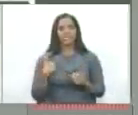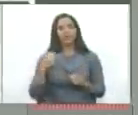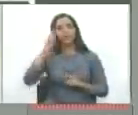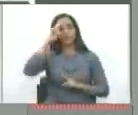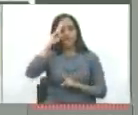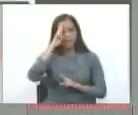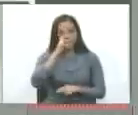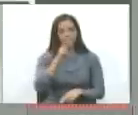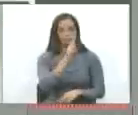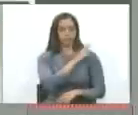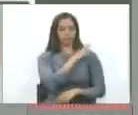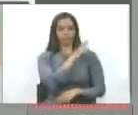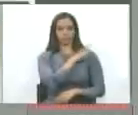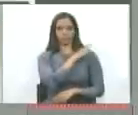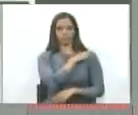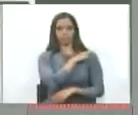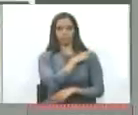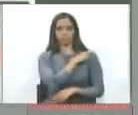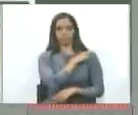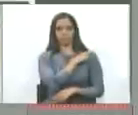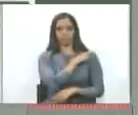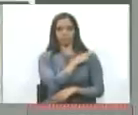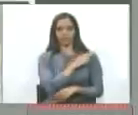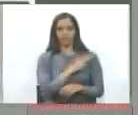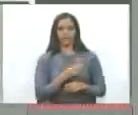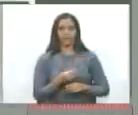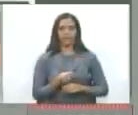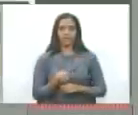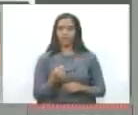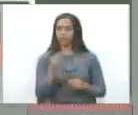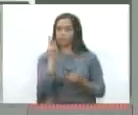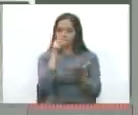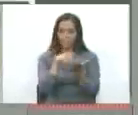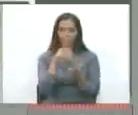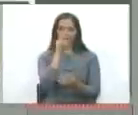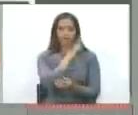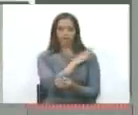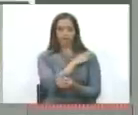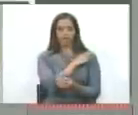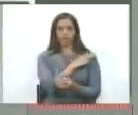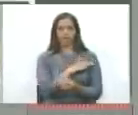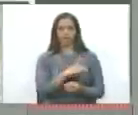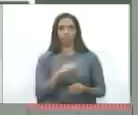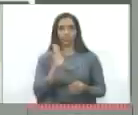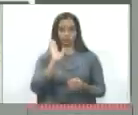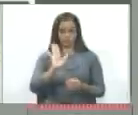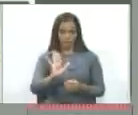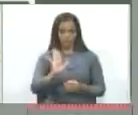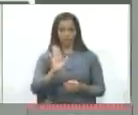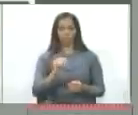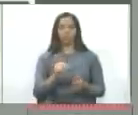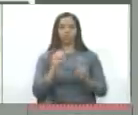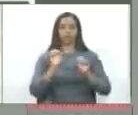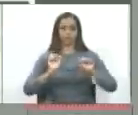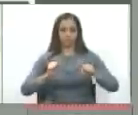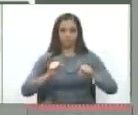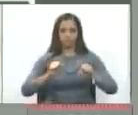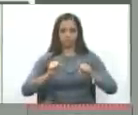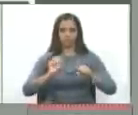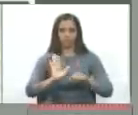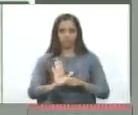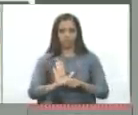a la autoridad. Donde Correcto. Está alguien de la autoridad y dice, párense, se paran.